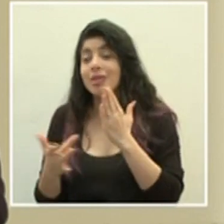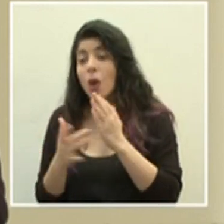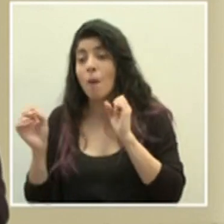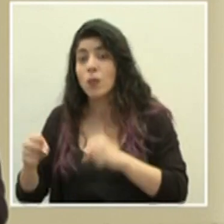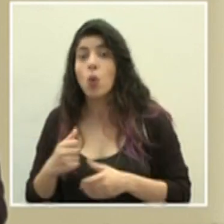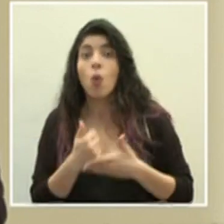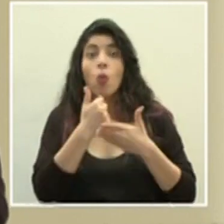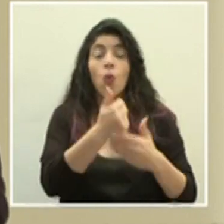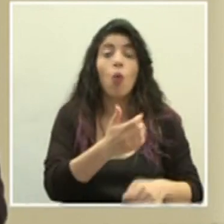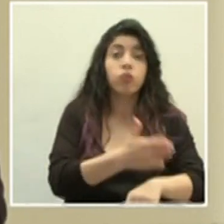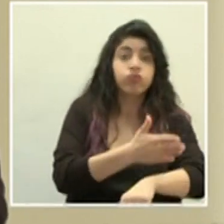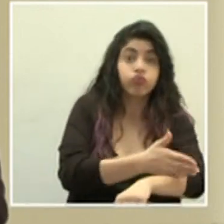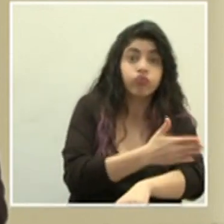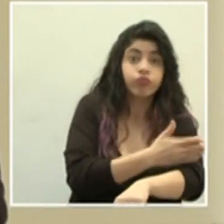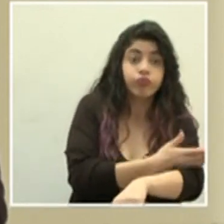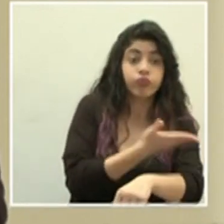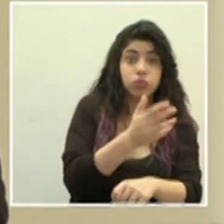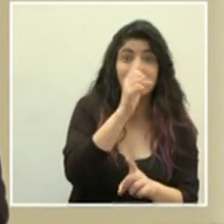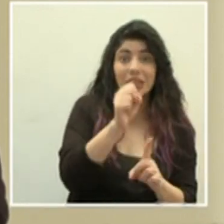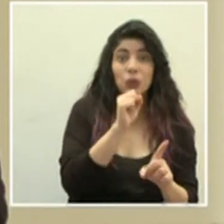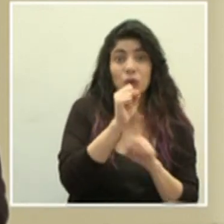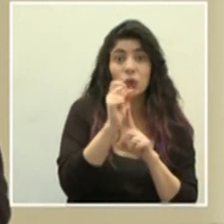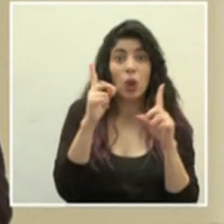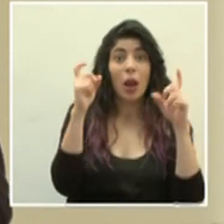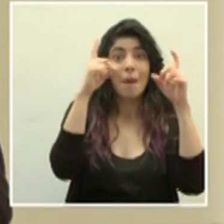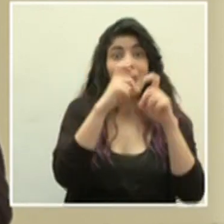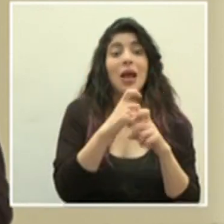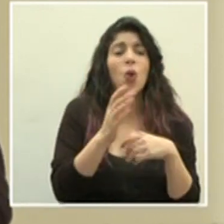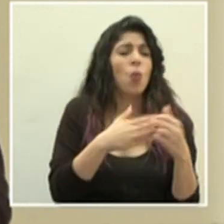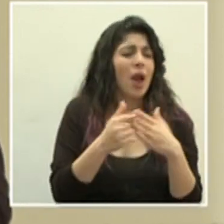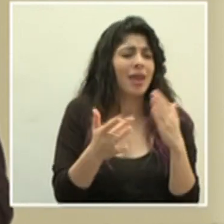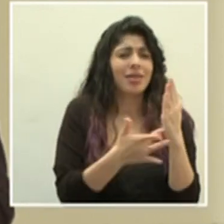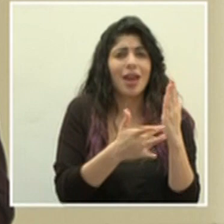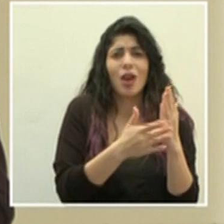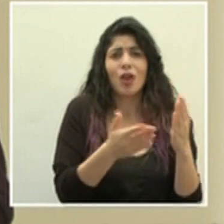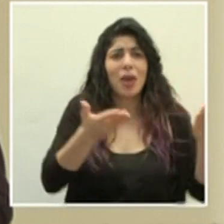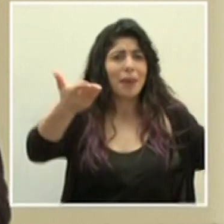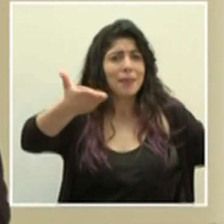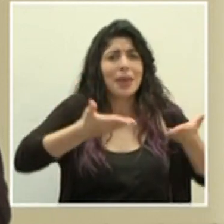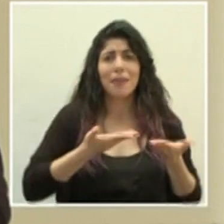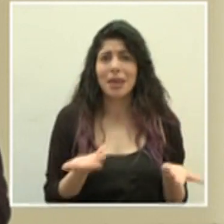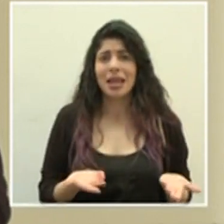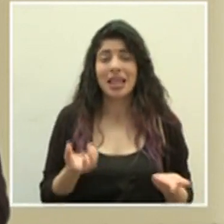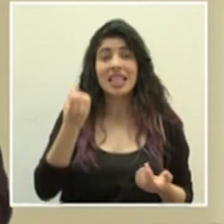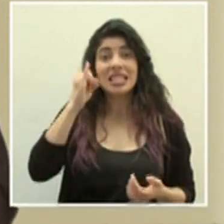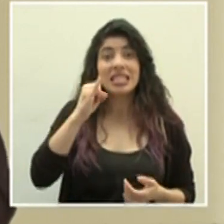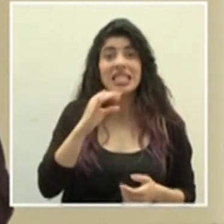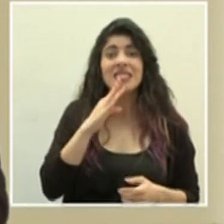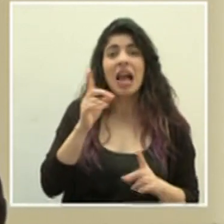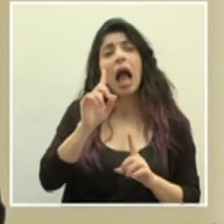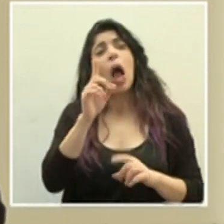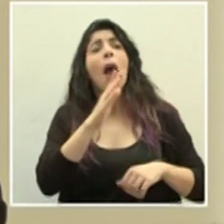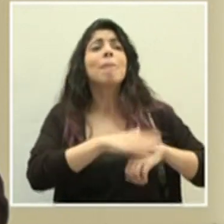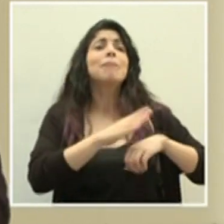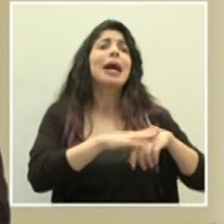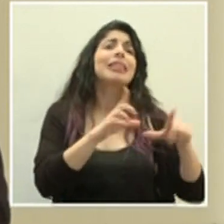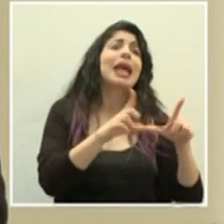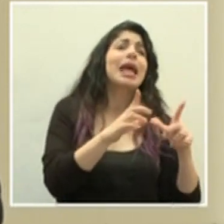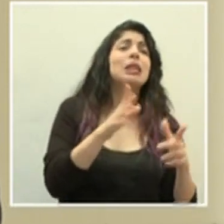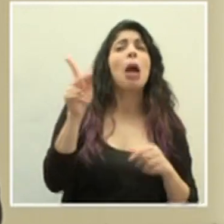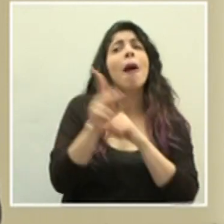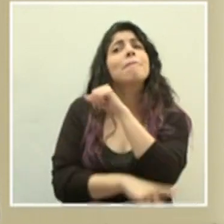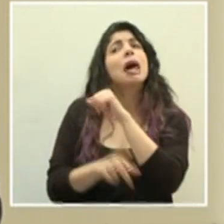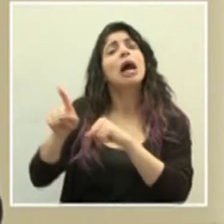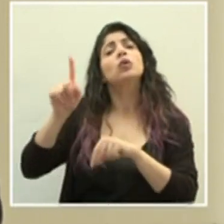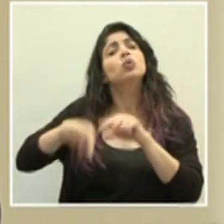ayudar a salir adelante en medio de esta situación tan complicada, pues es bienvenida. Y si nos ponemos a hablar de que no, que la patente, que para tal país no